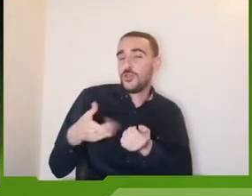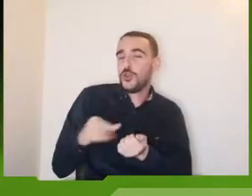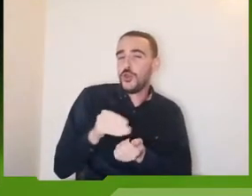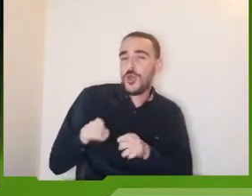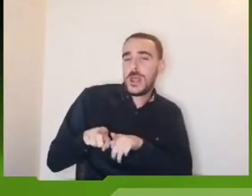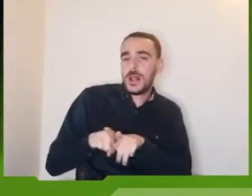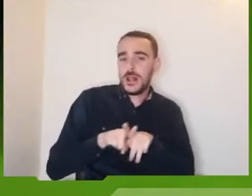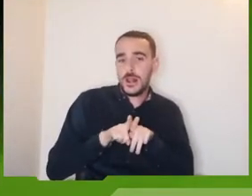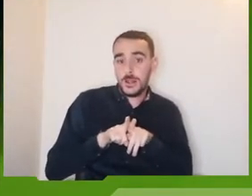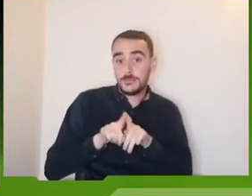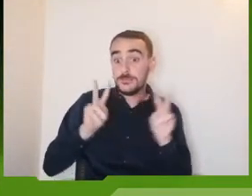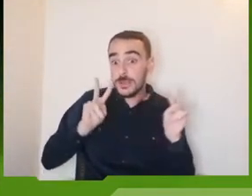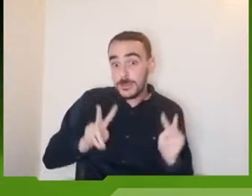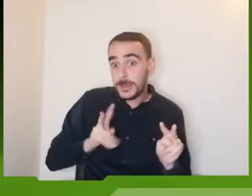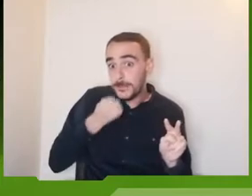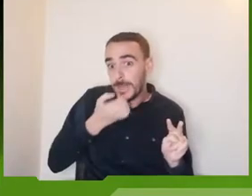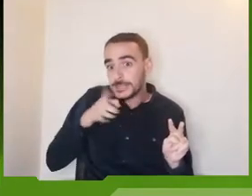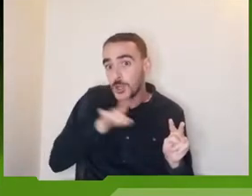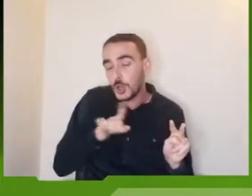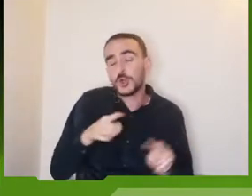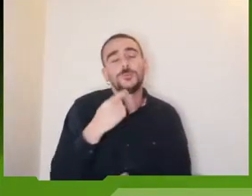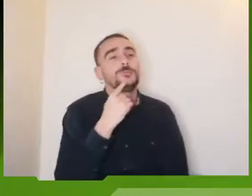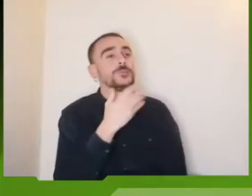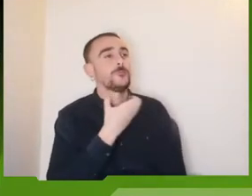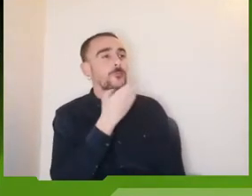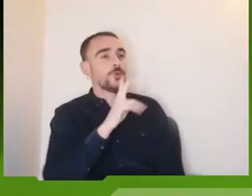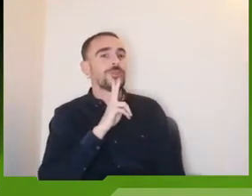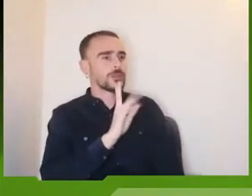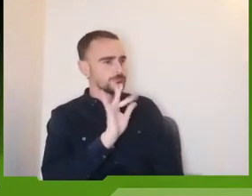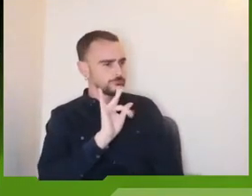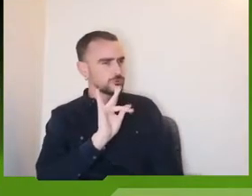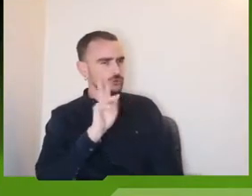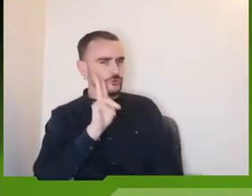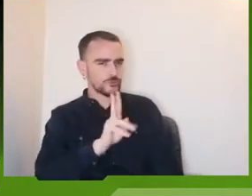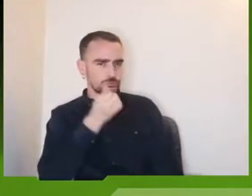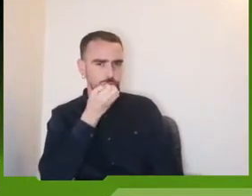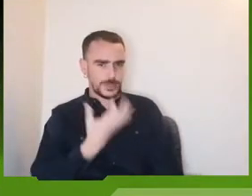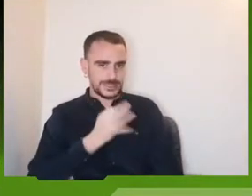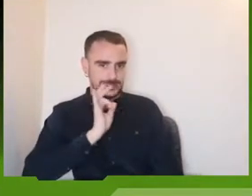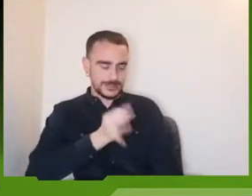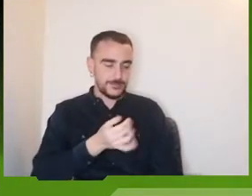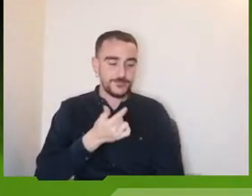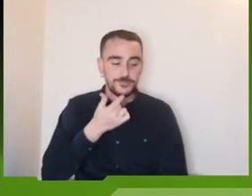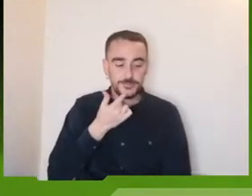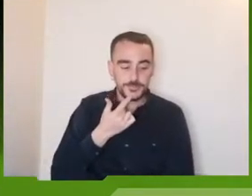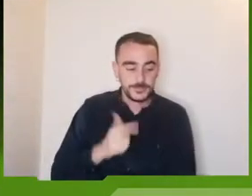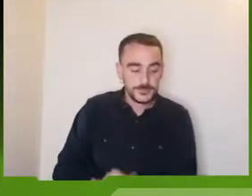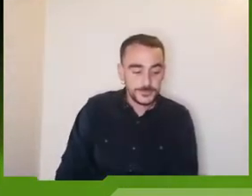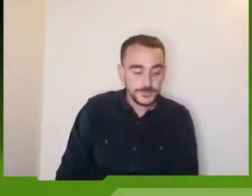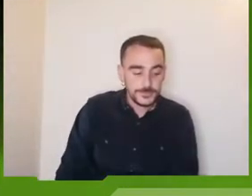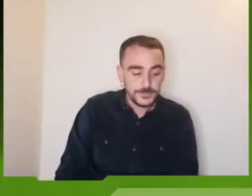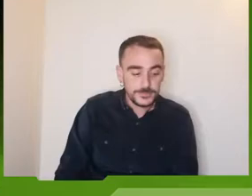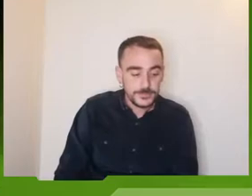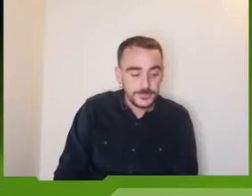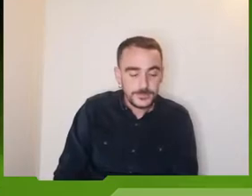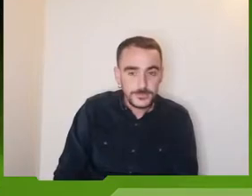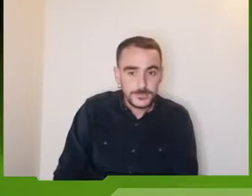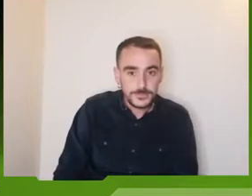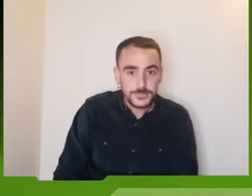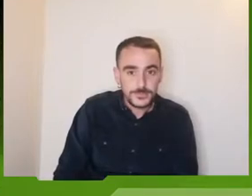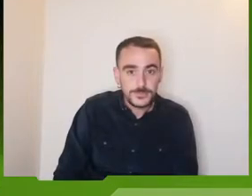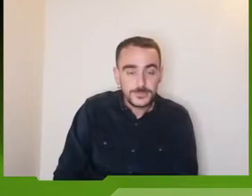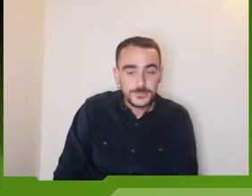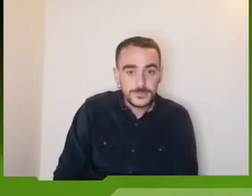Sí, se aprecia bien, Dali. Vale, esto es debatible, pero para no ir acumulando la seta